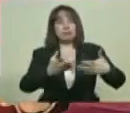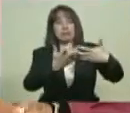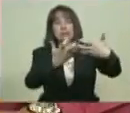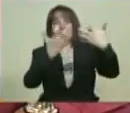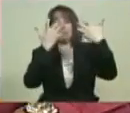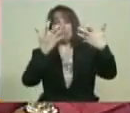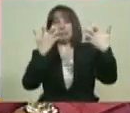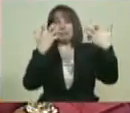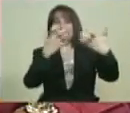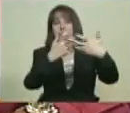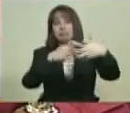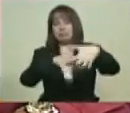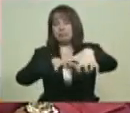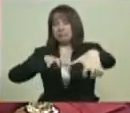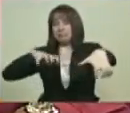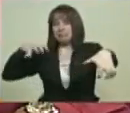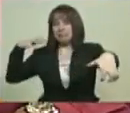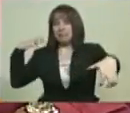comandante Chávez.